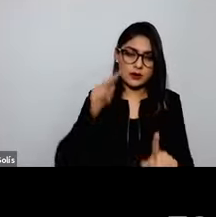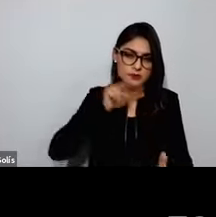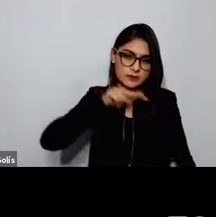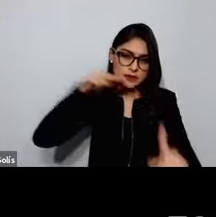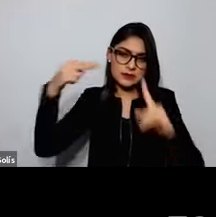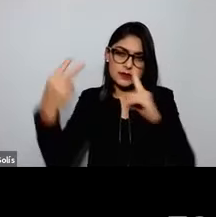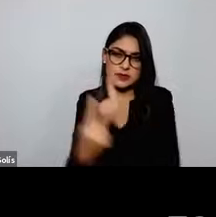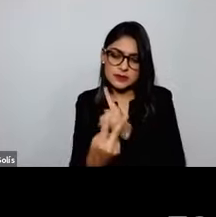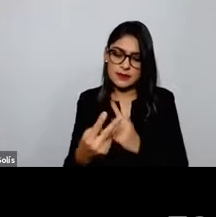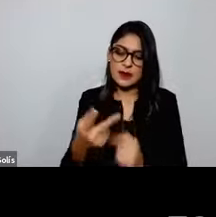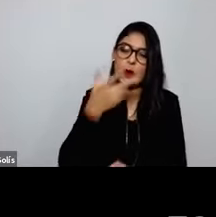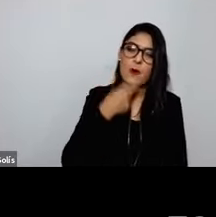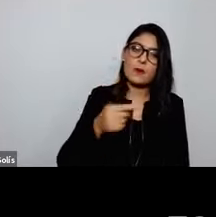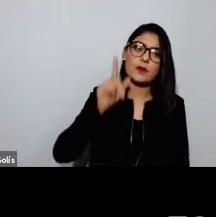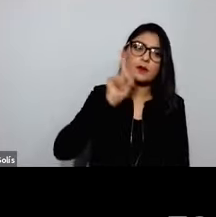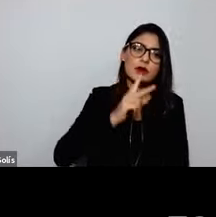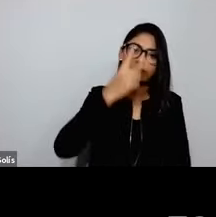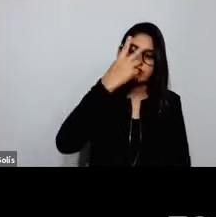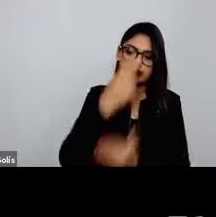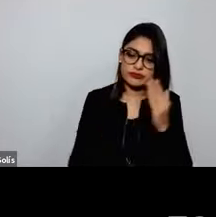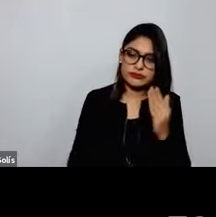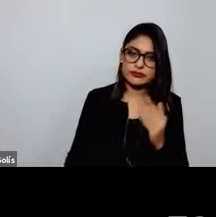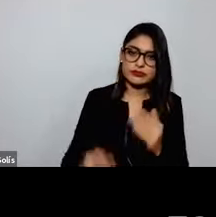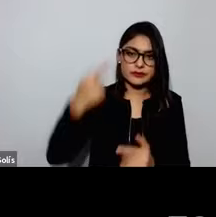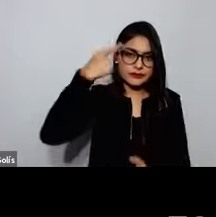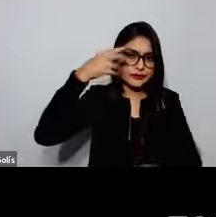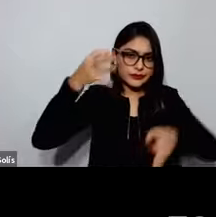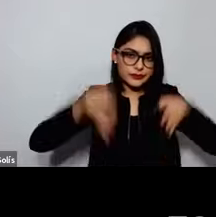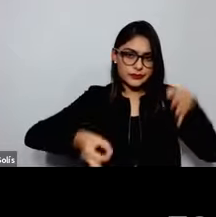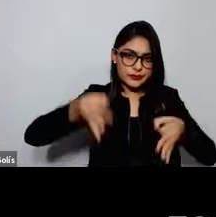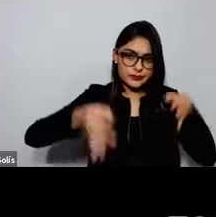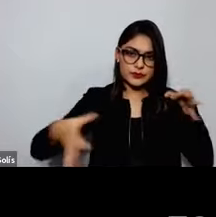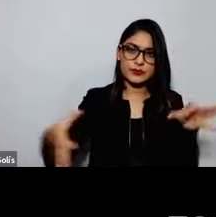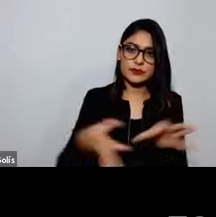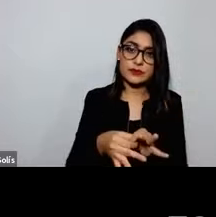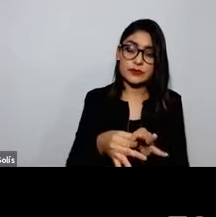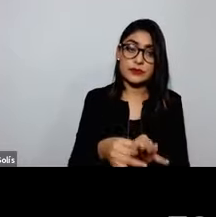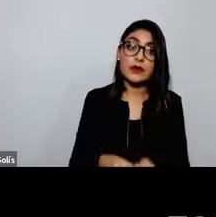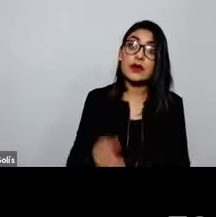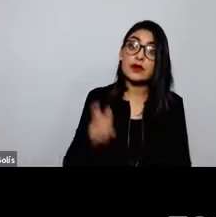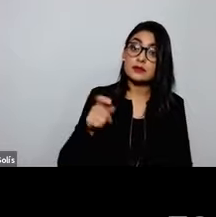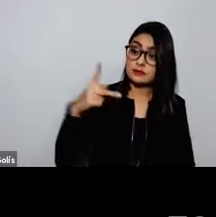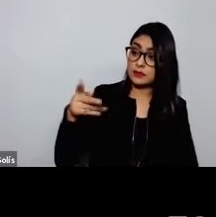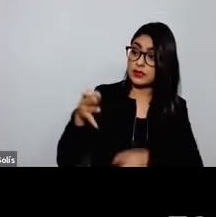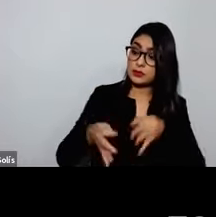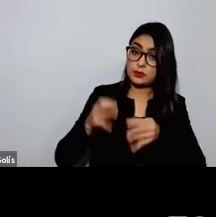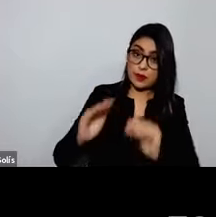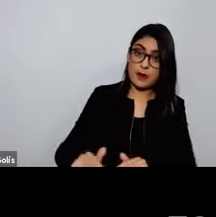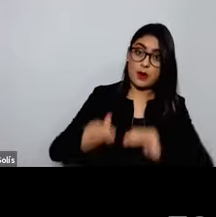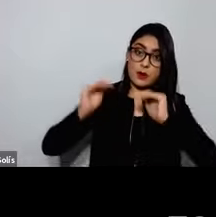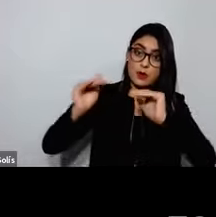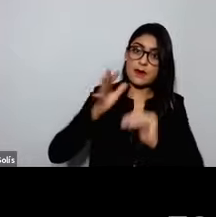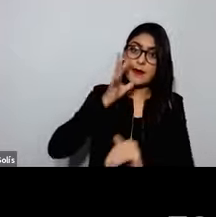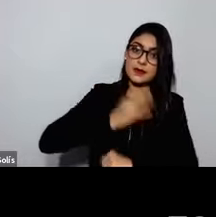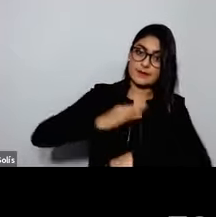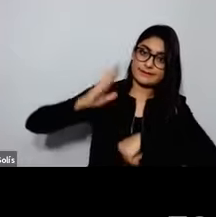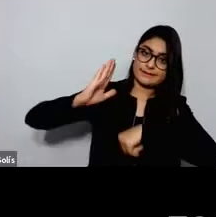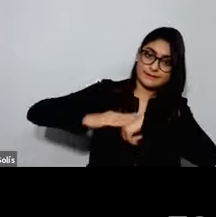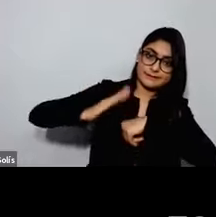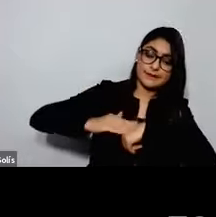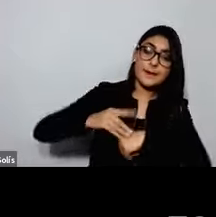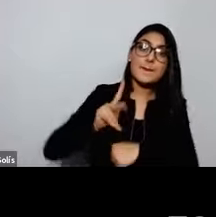género, dejando claro que la Corte no solamente nos está hablando a través de sus sentencias, sino que también